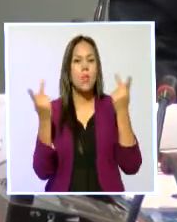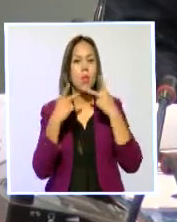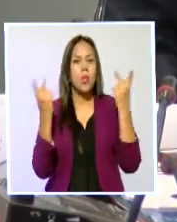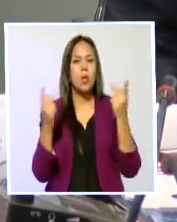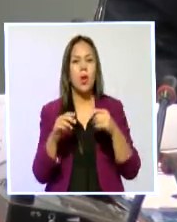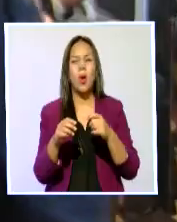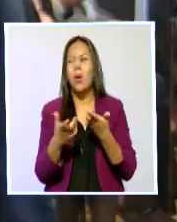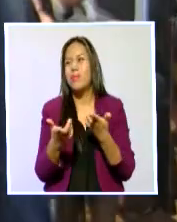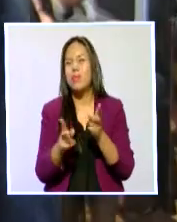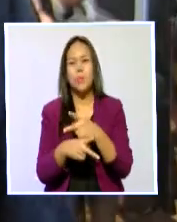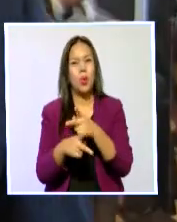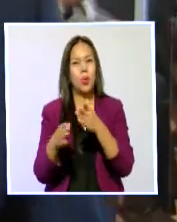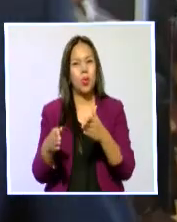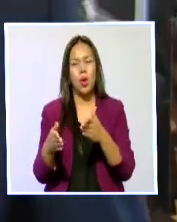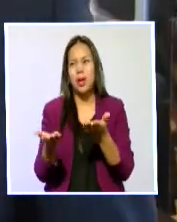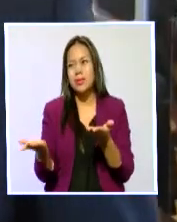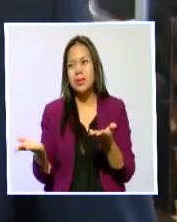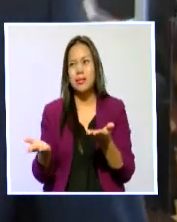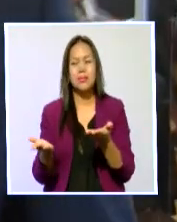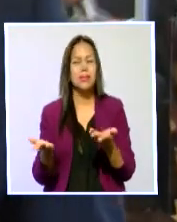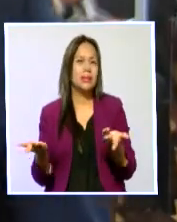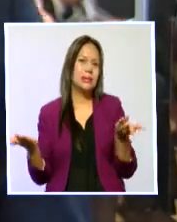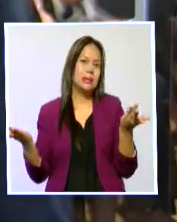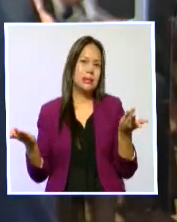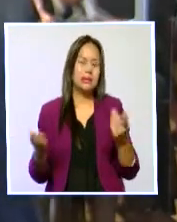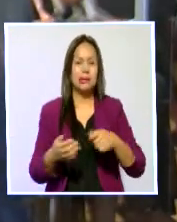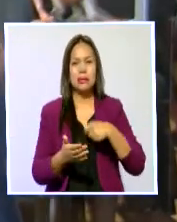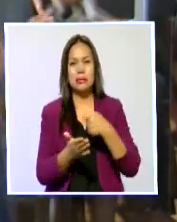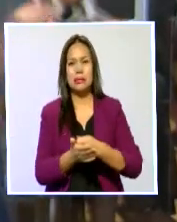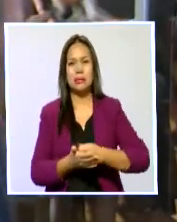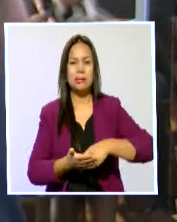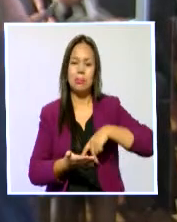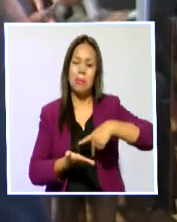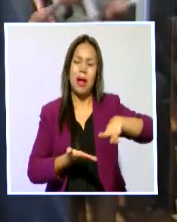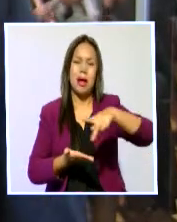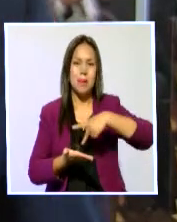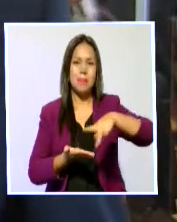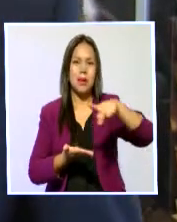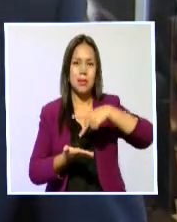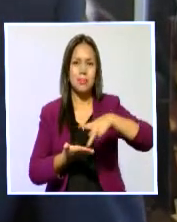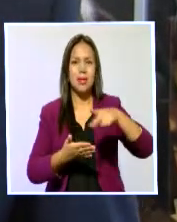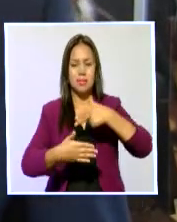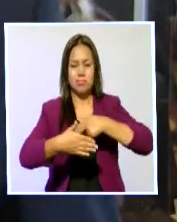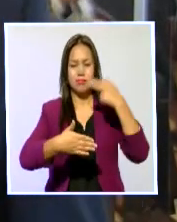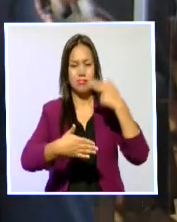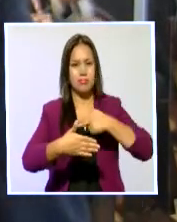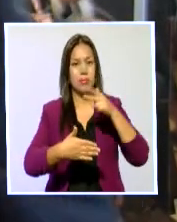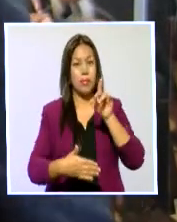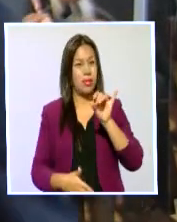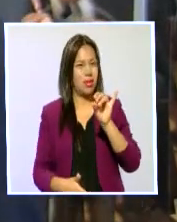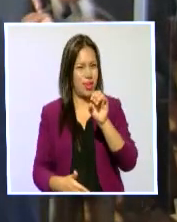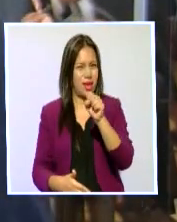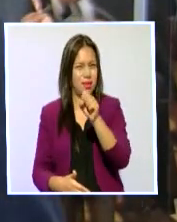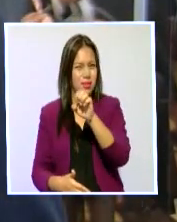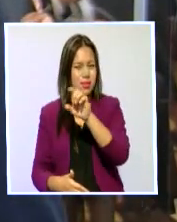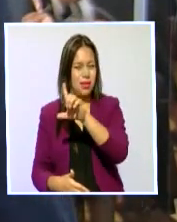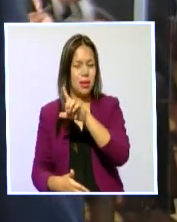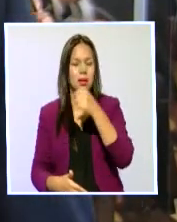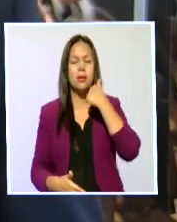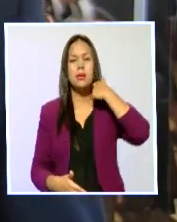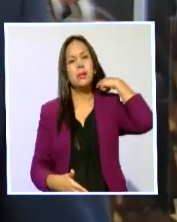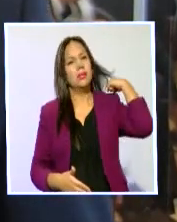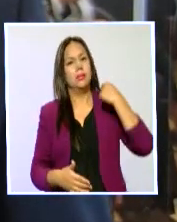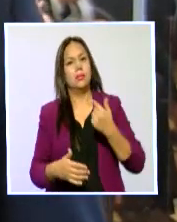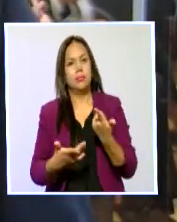pequeños productores. Las tarifas que se cobran por combustible para, obviamente,